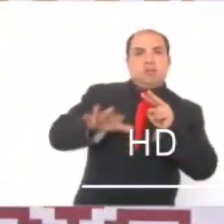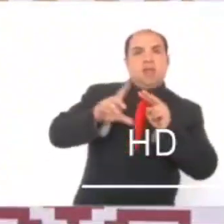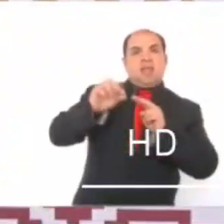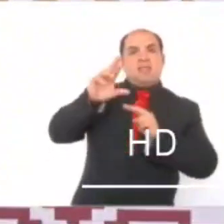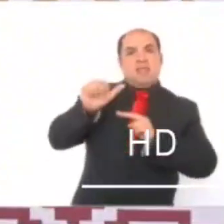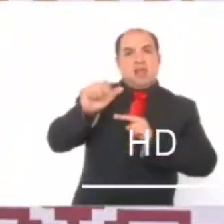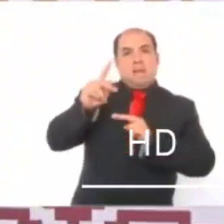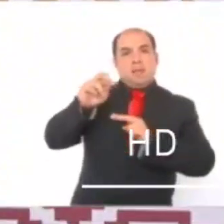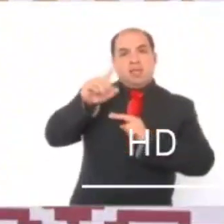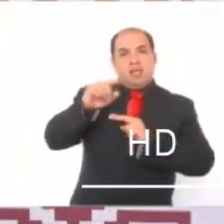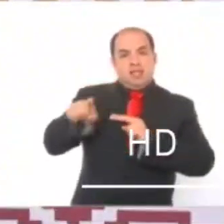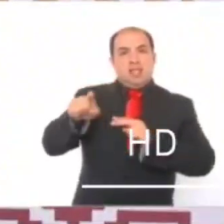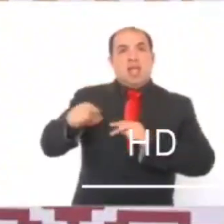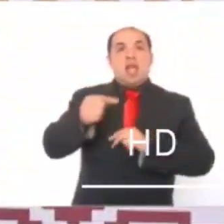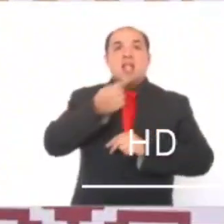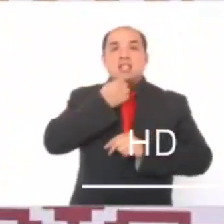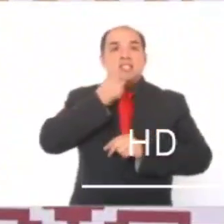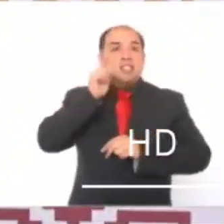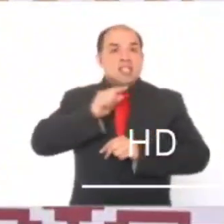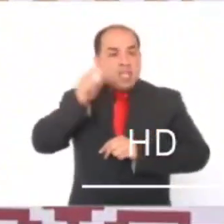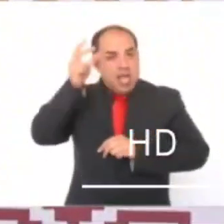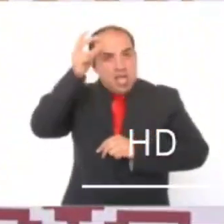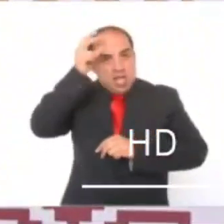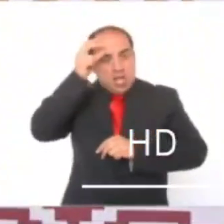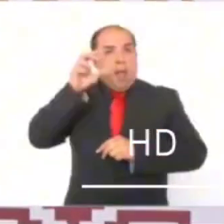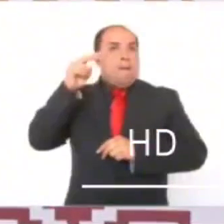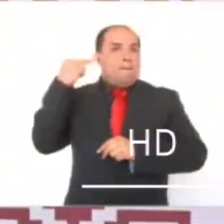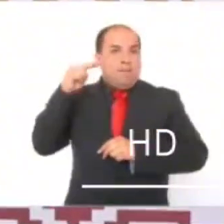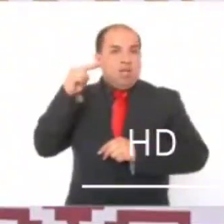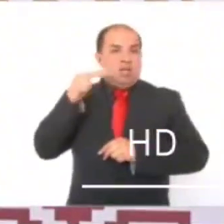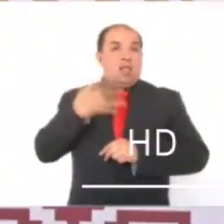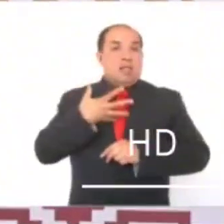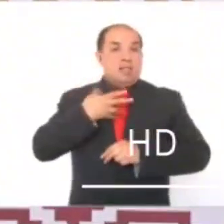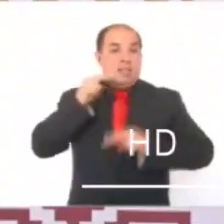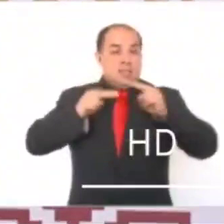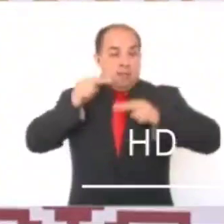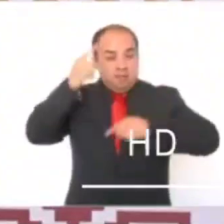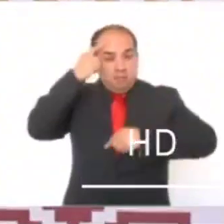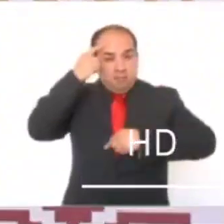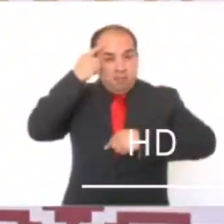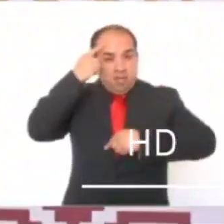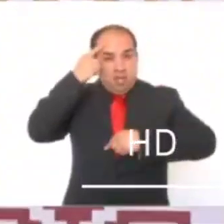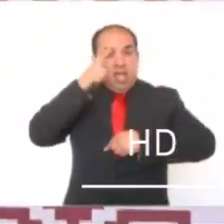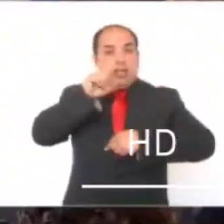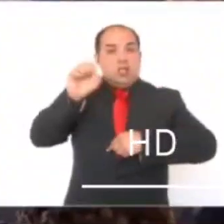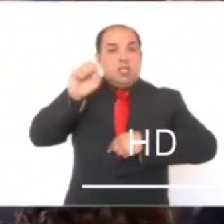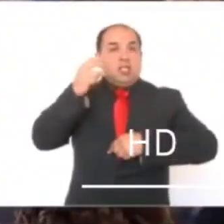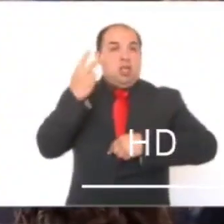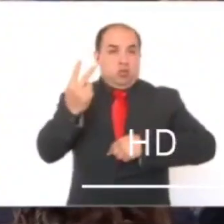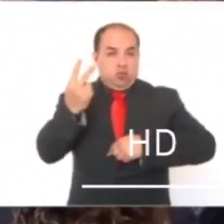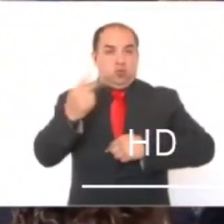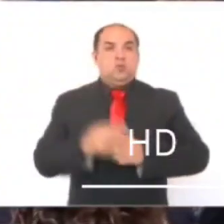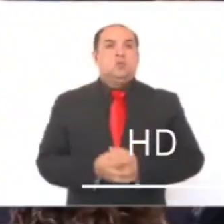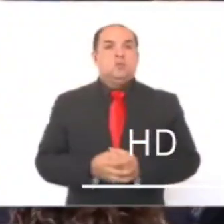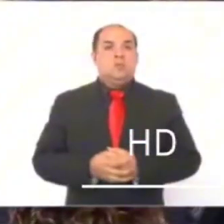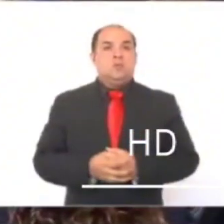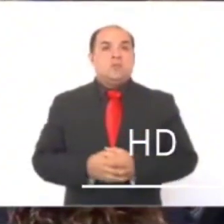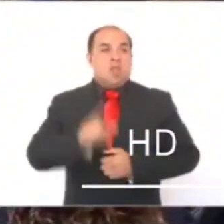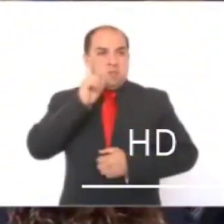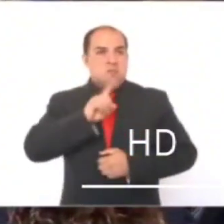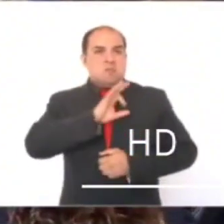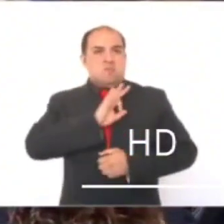Pérez, la niña genio de Veracruz con un coeficiente intelectual de 162. Las mujeres